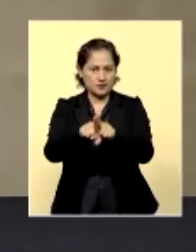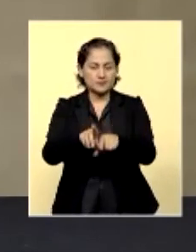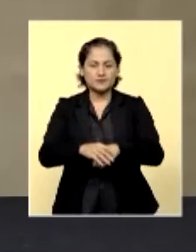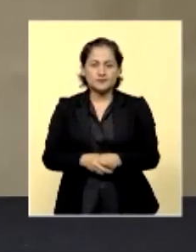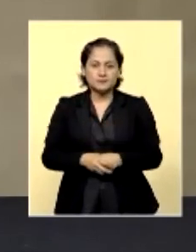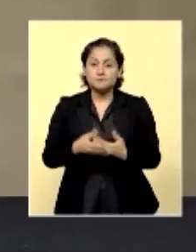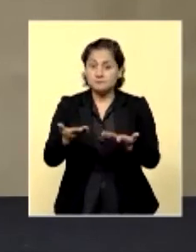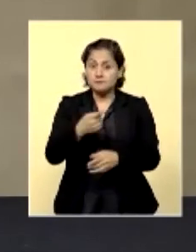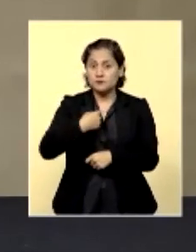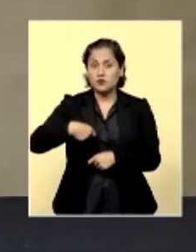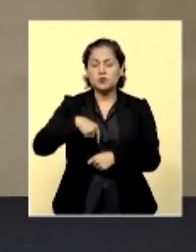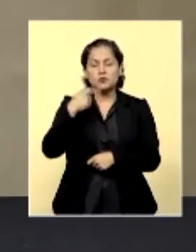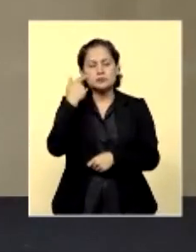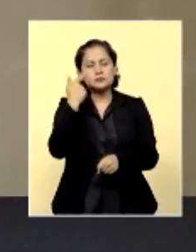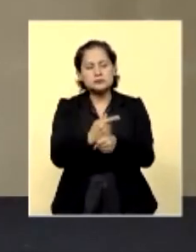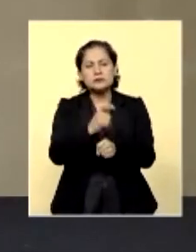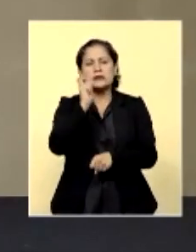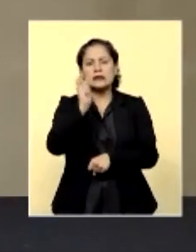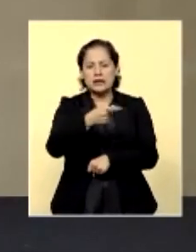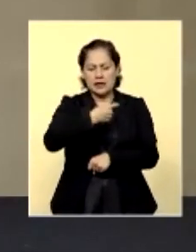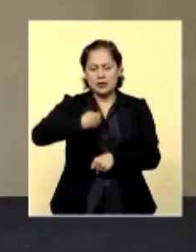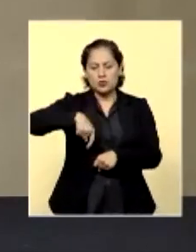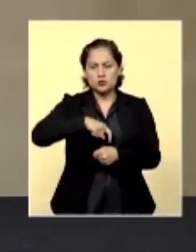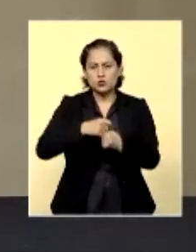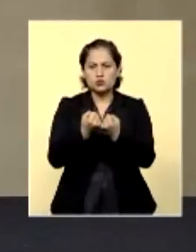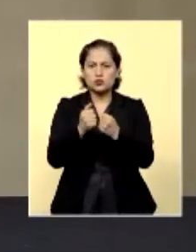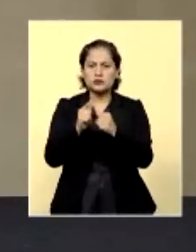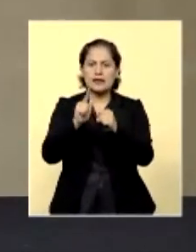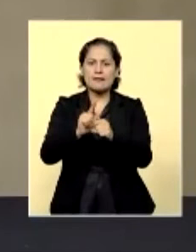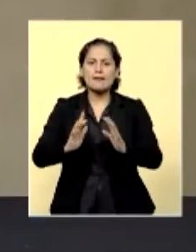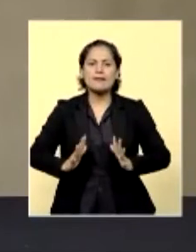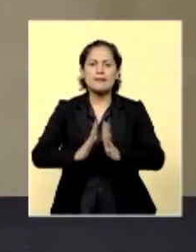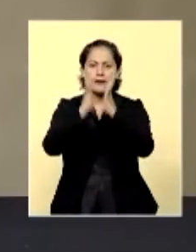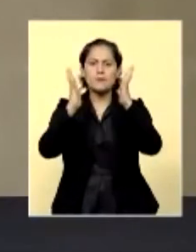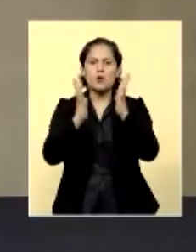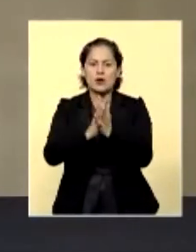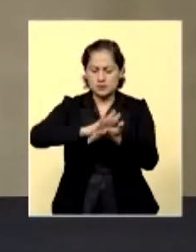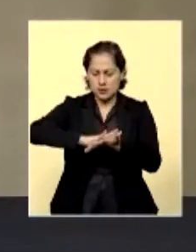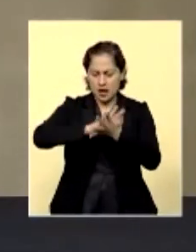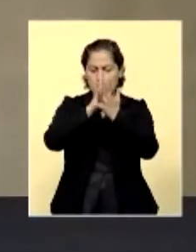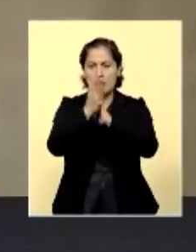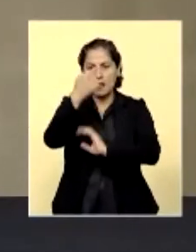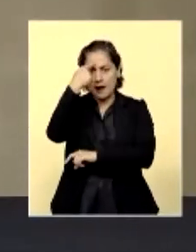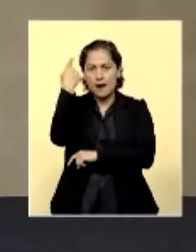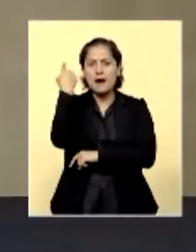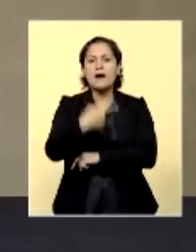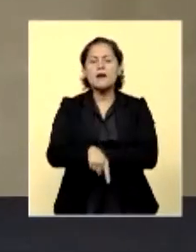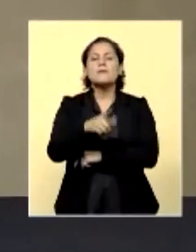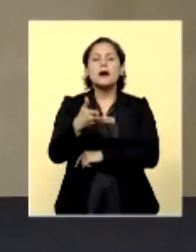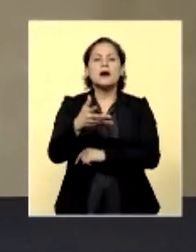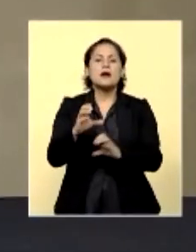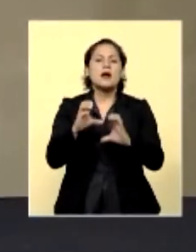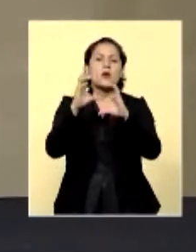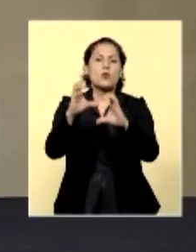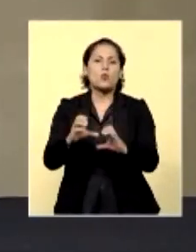debemos representarnos y transformarnos como sociedades democráticas para evitar conflictos relacionados con la precariedad